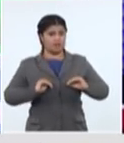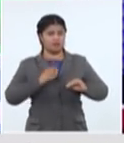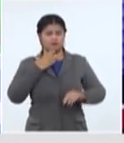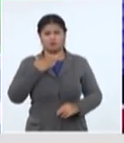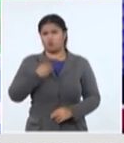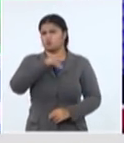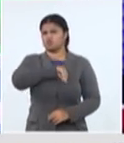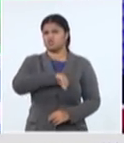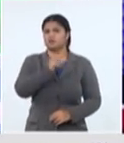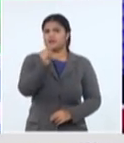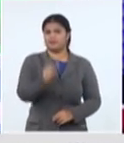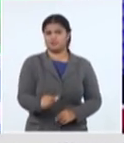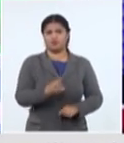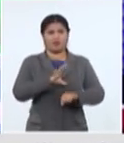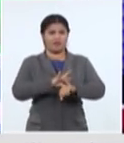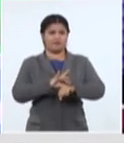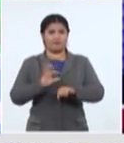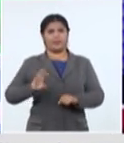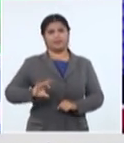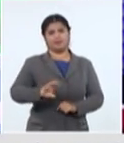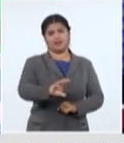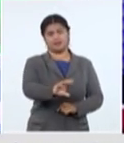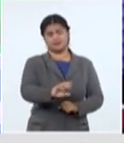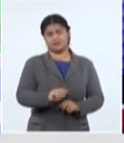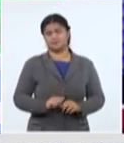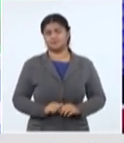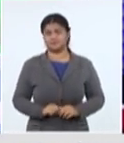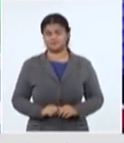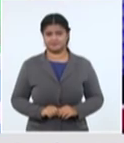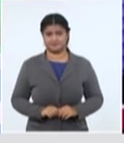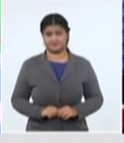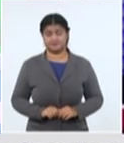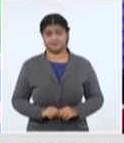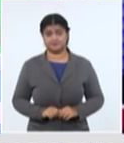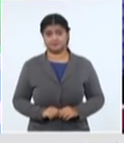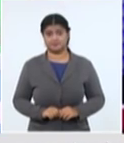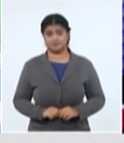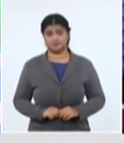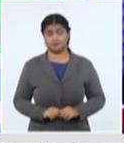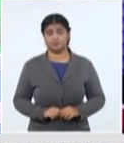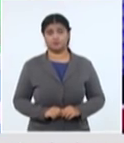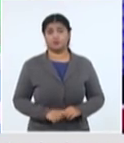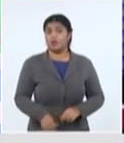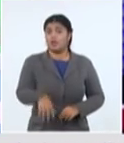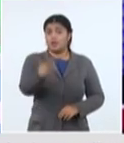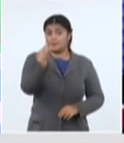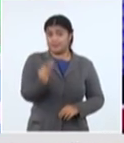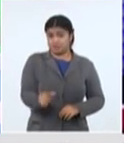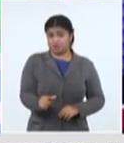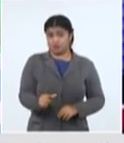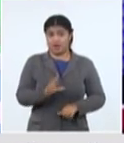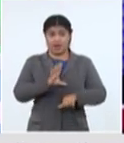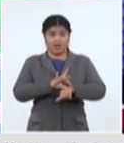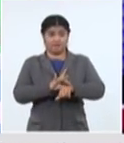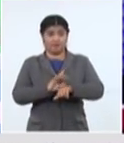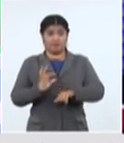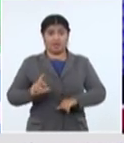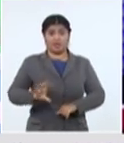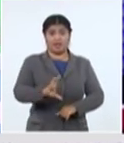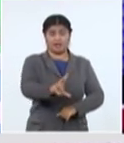primero, Gisela, hablar de que un diagnóstico de cáncer genera un distrés emocional. Las personas han